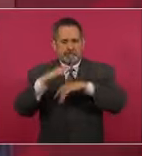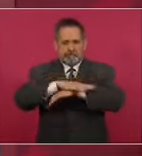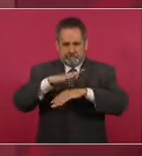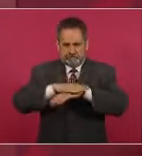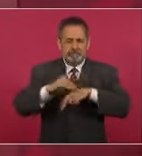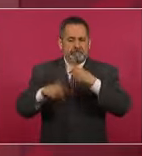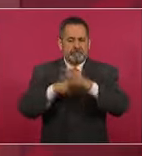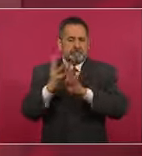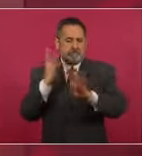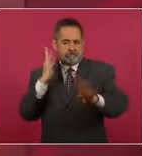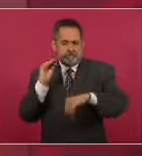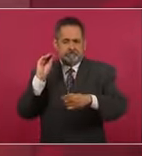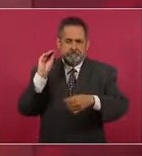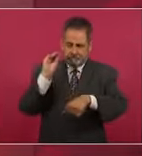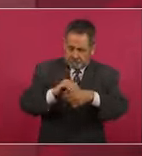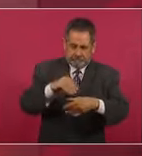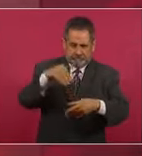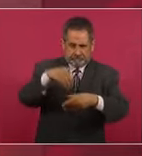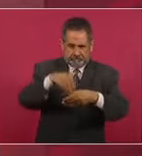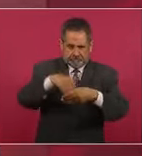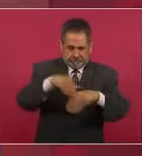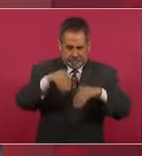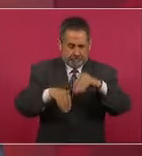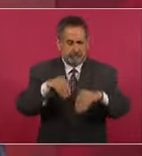donde sí haya